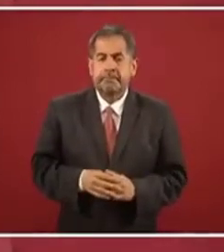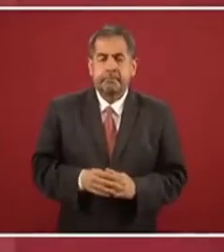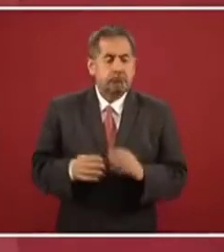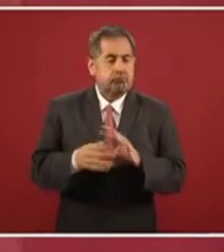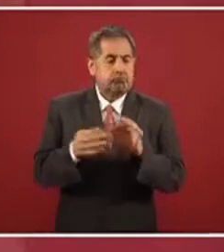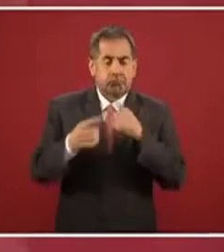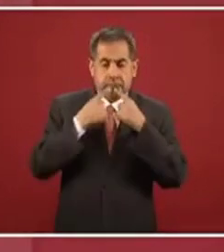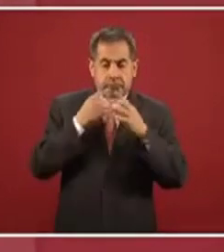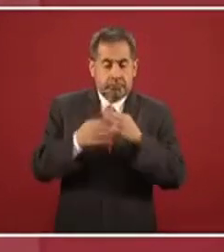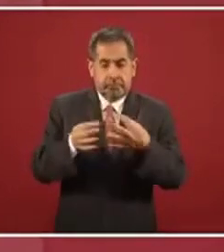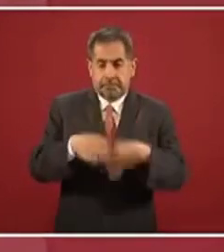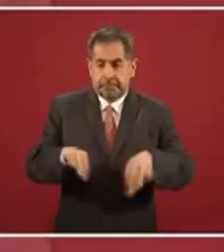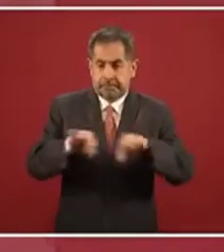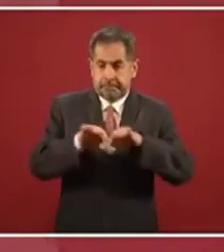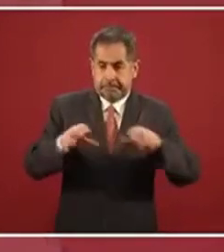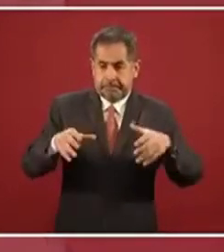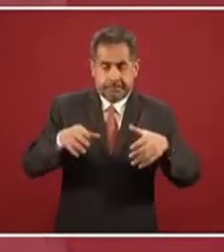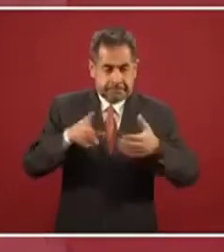manejado de manera integral,